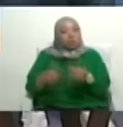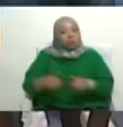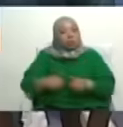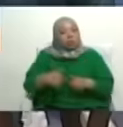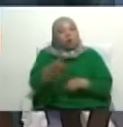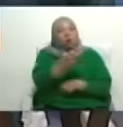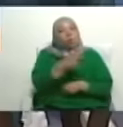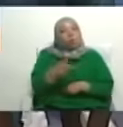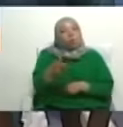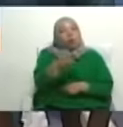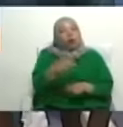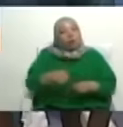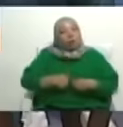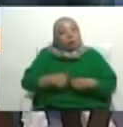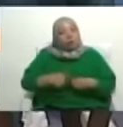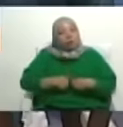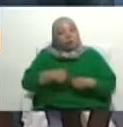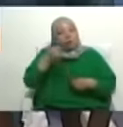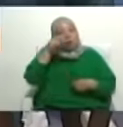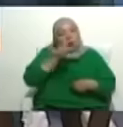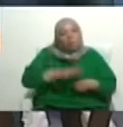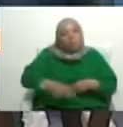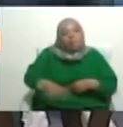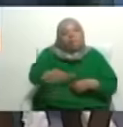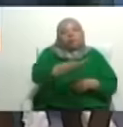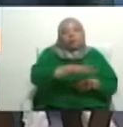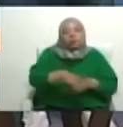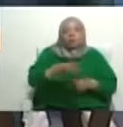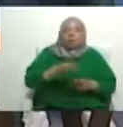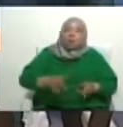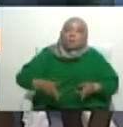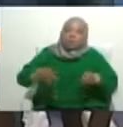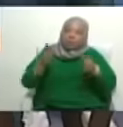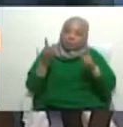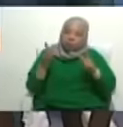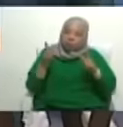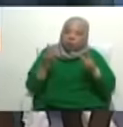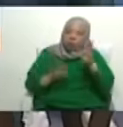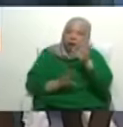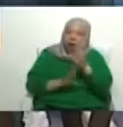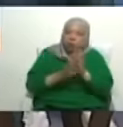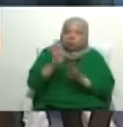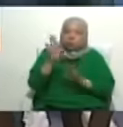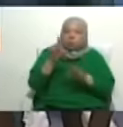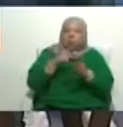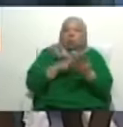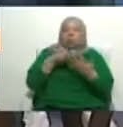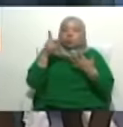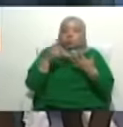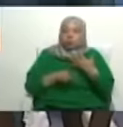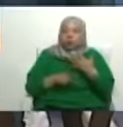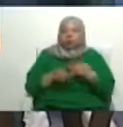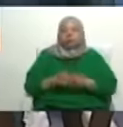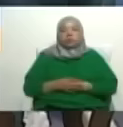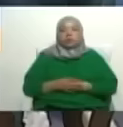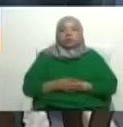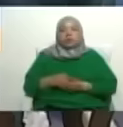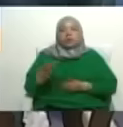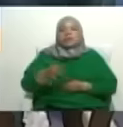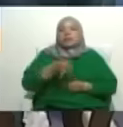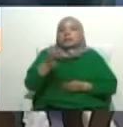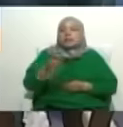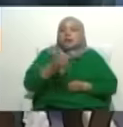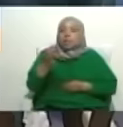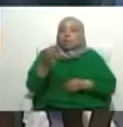un tono afectivo en la población que les permita a ellos avanzar con sus planes. Por eso siempre